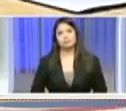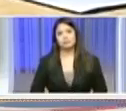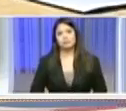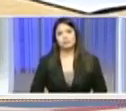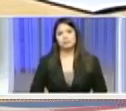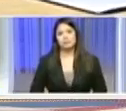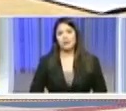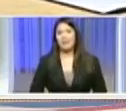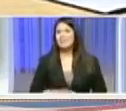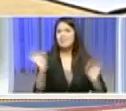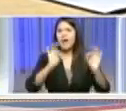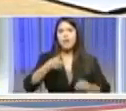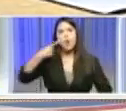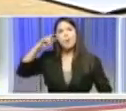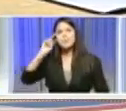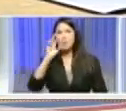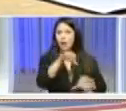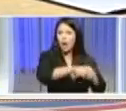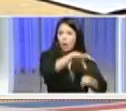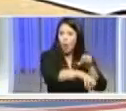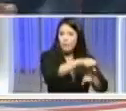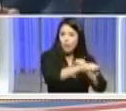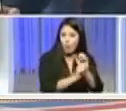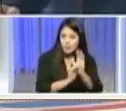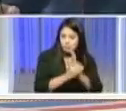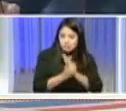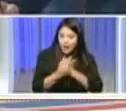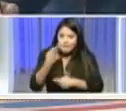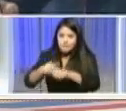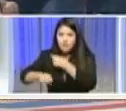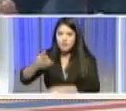sin los bachaqueros que roban al pueblo.